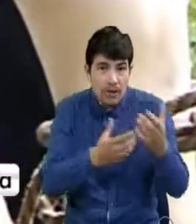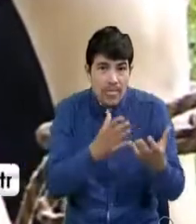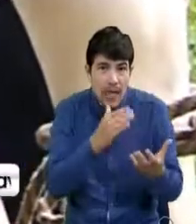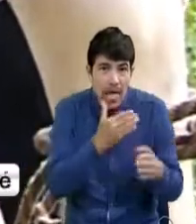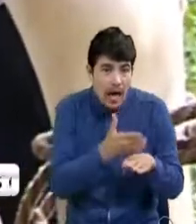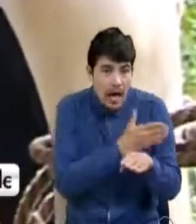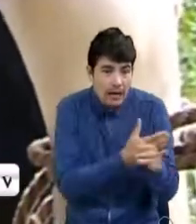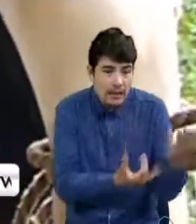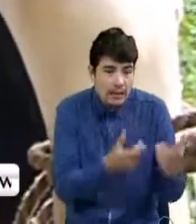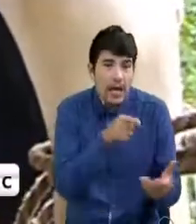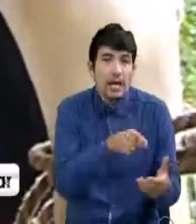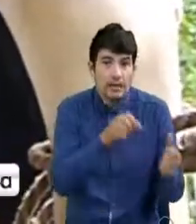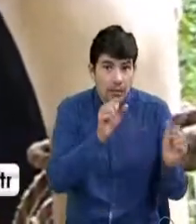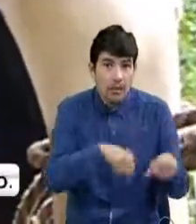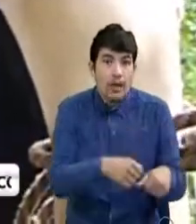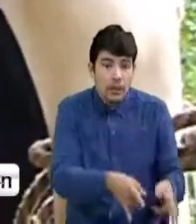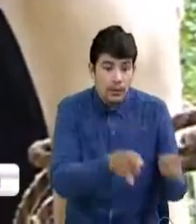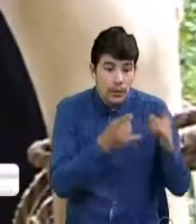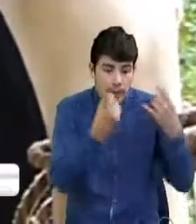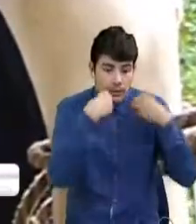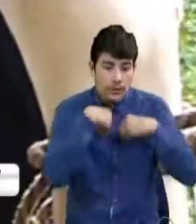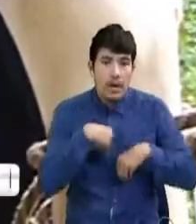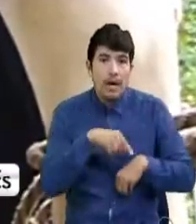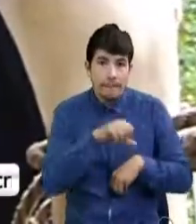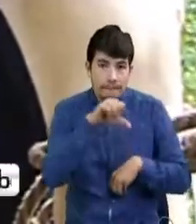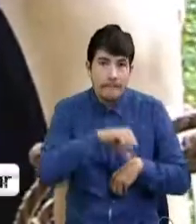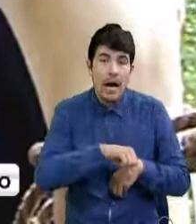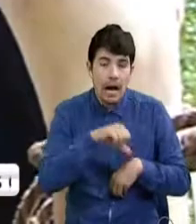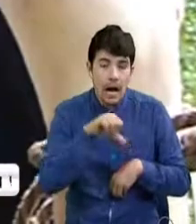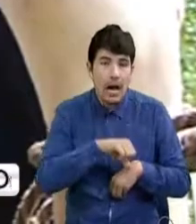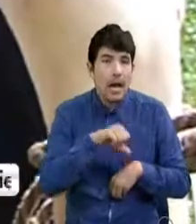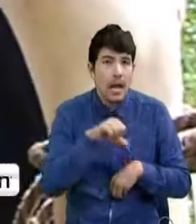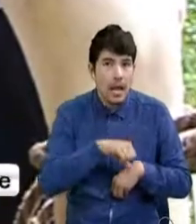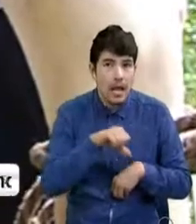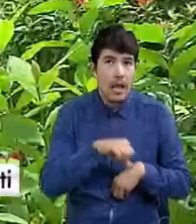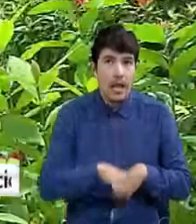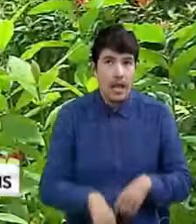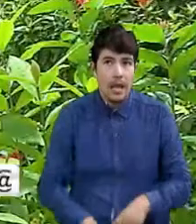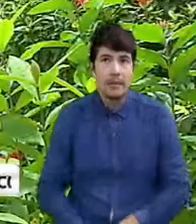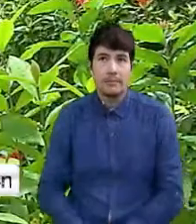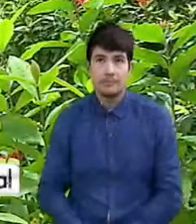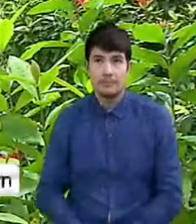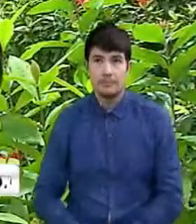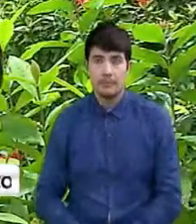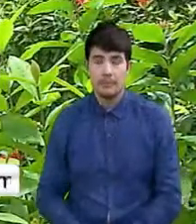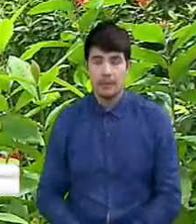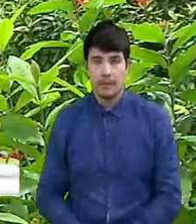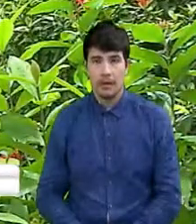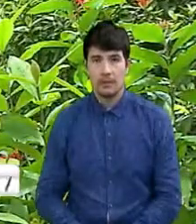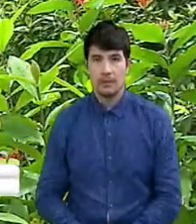esta sí puede causar males a quienes las ingieran, proveniente de reses que estén infectadas con fiebre